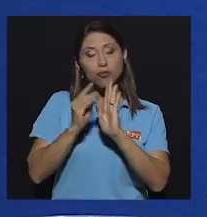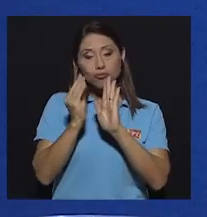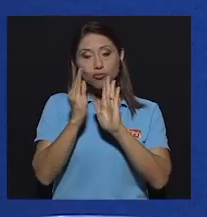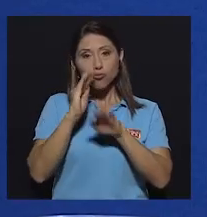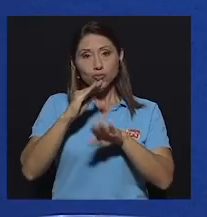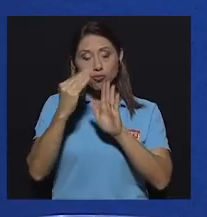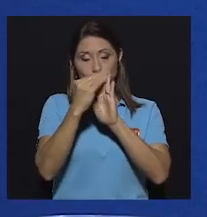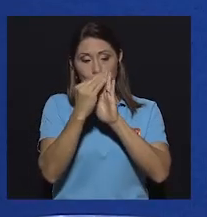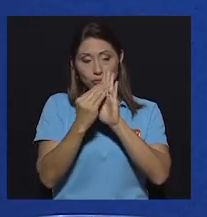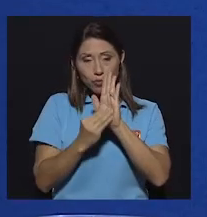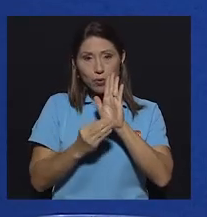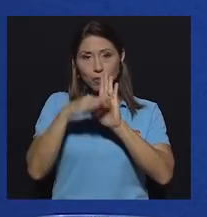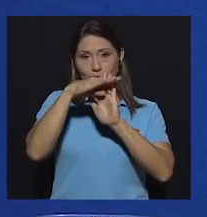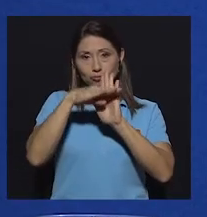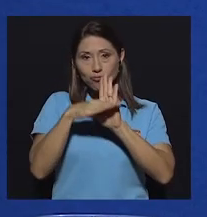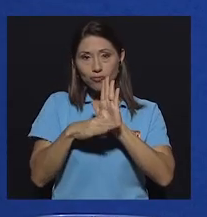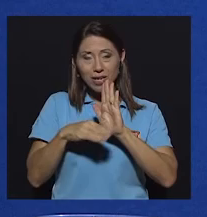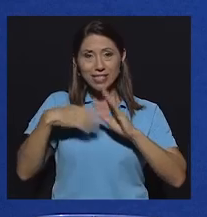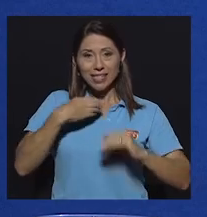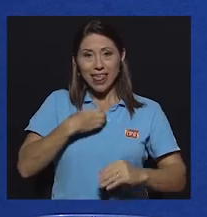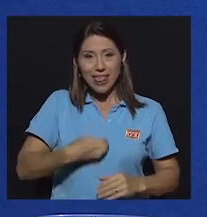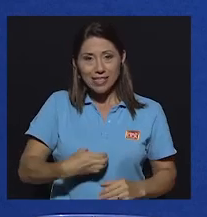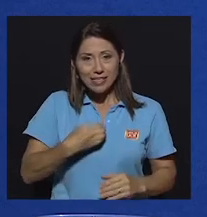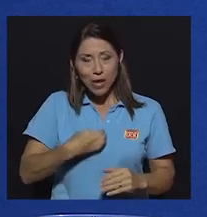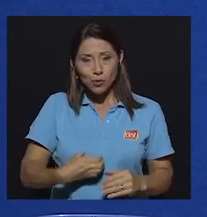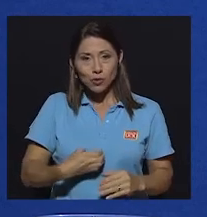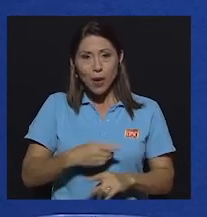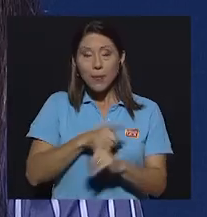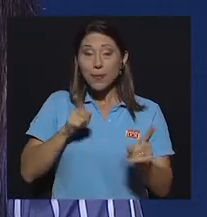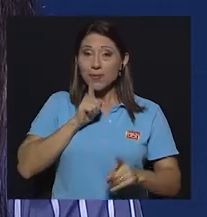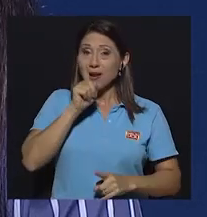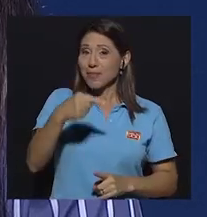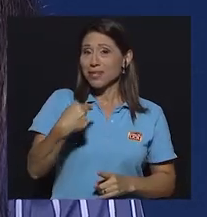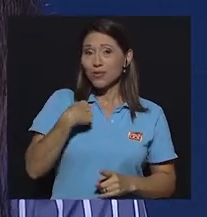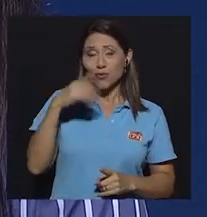Y realmente nunca pensé que iba a tener que profundizar tanto